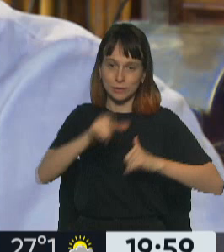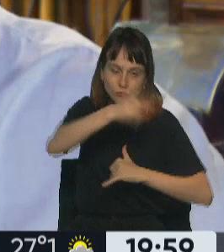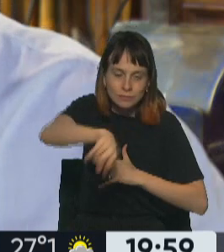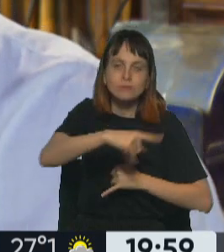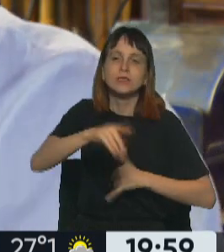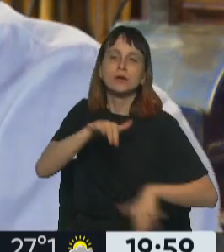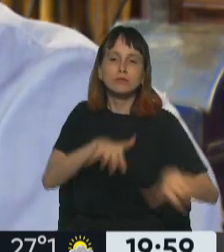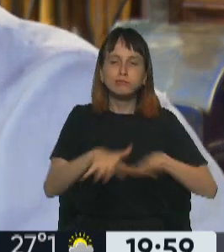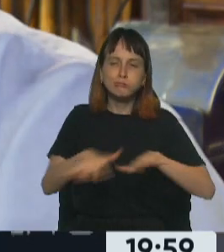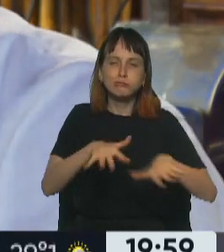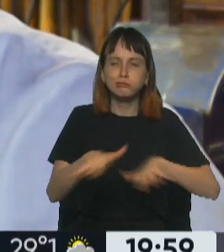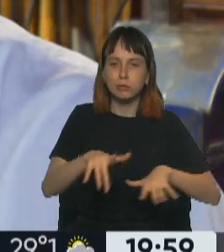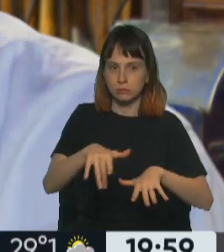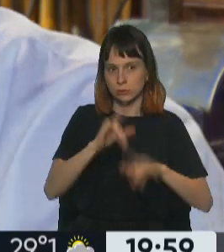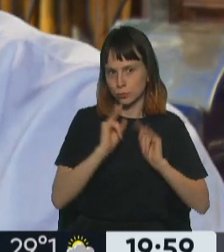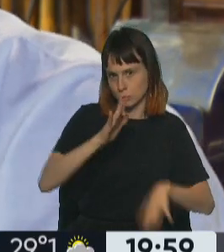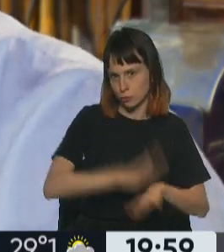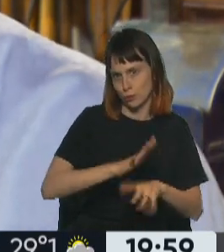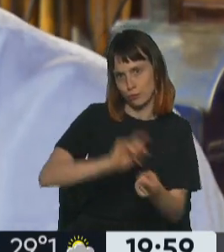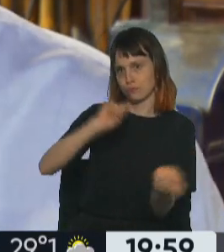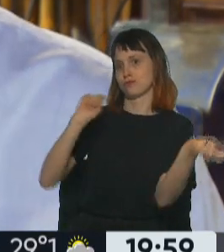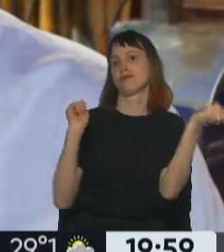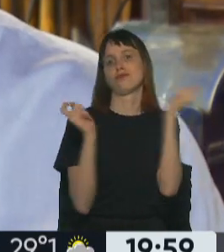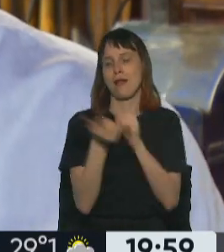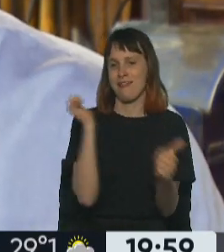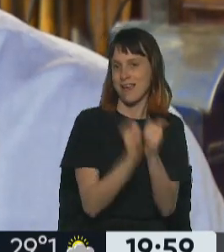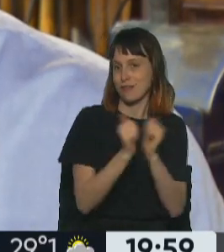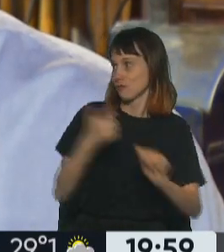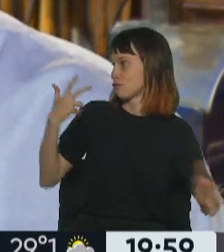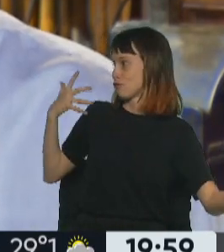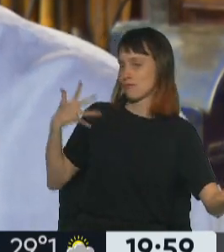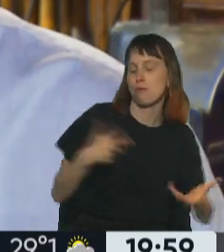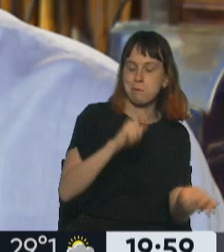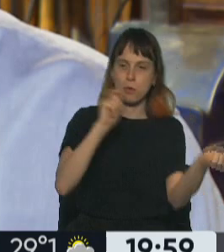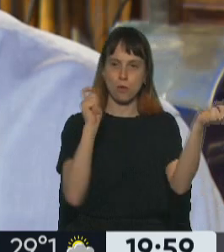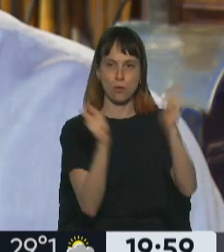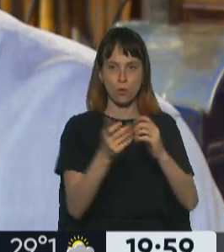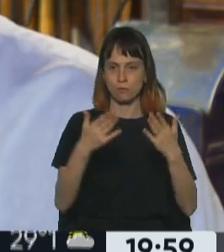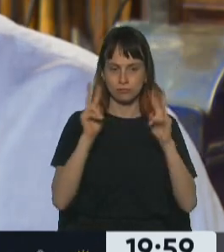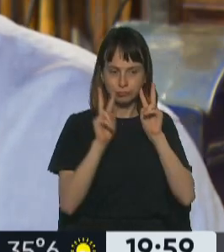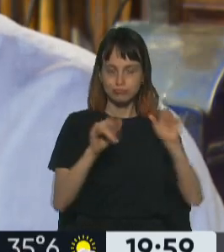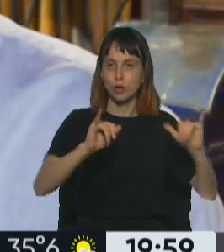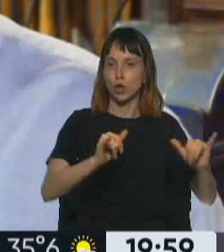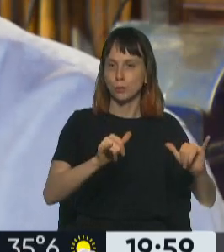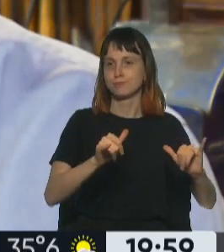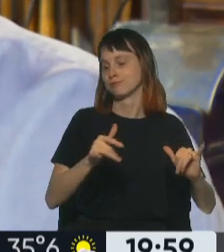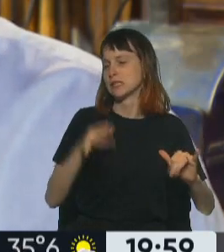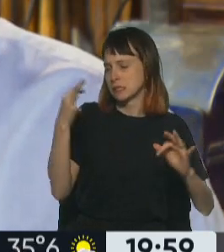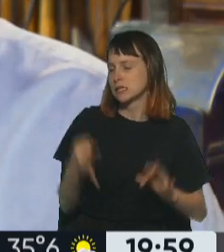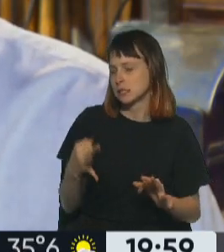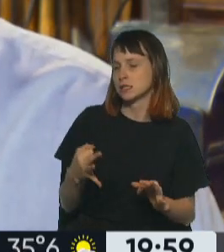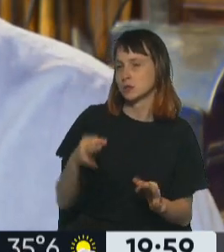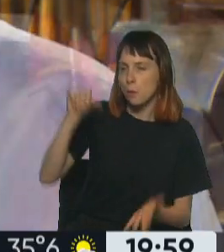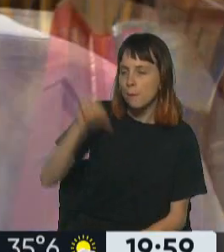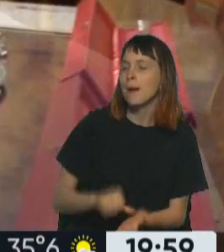manera han movilizado y han cambiado toda esta historia de las elecciones. Sin duda que vamos a estar bien, somos un